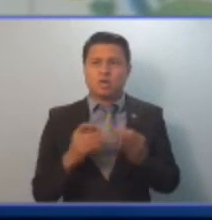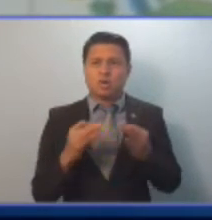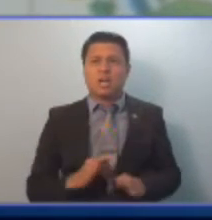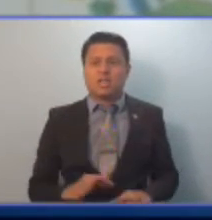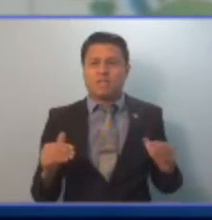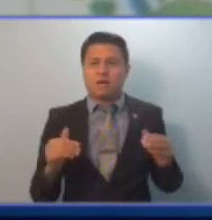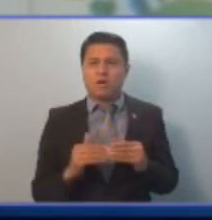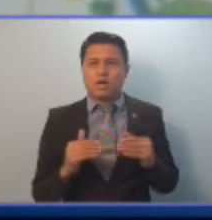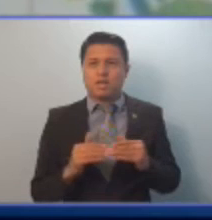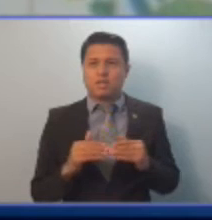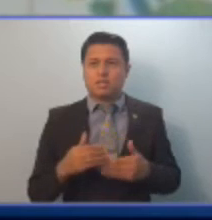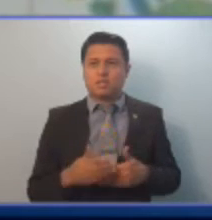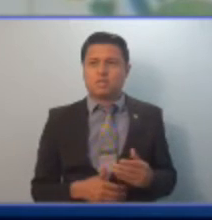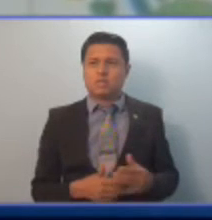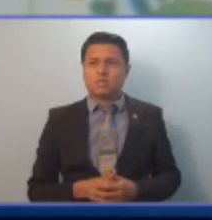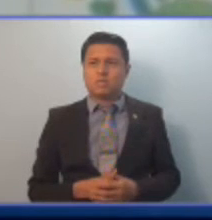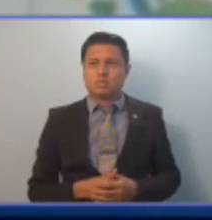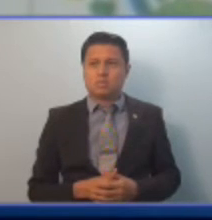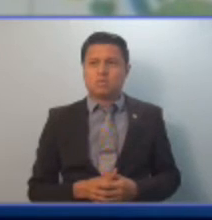estaba discutiendo